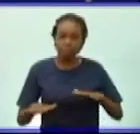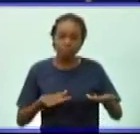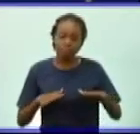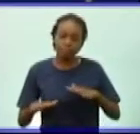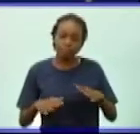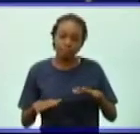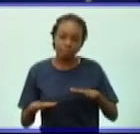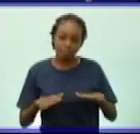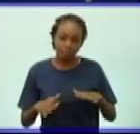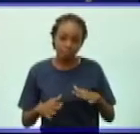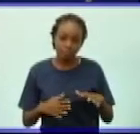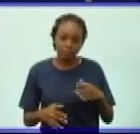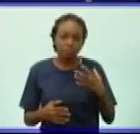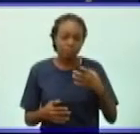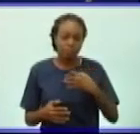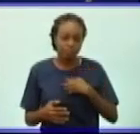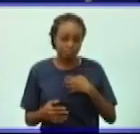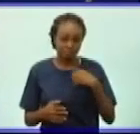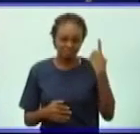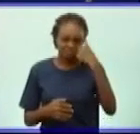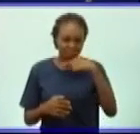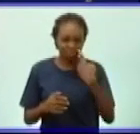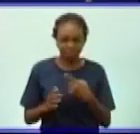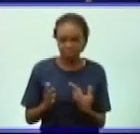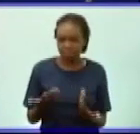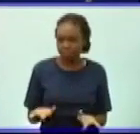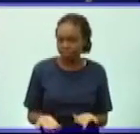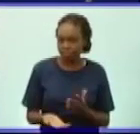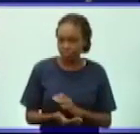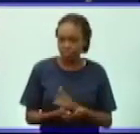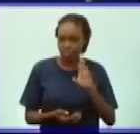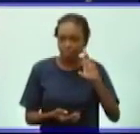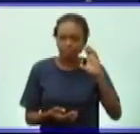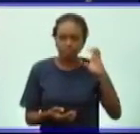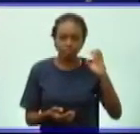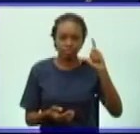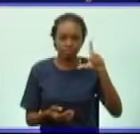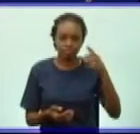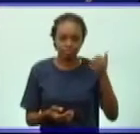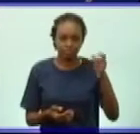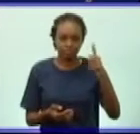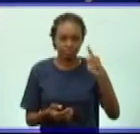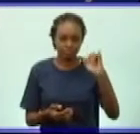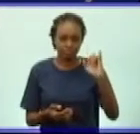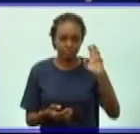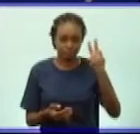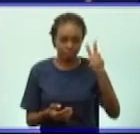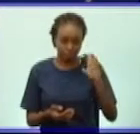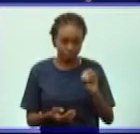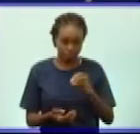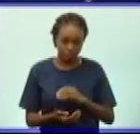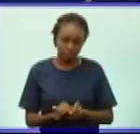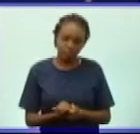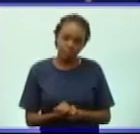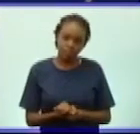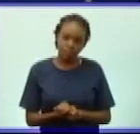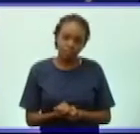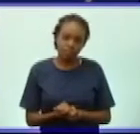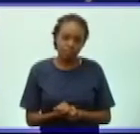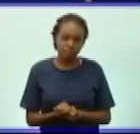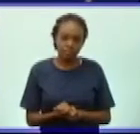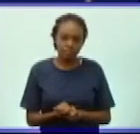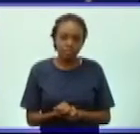carácter relativo, es decir, tanto el movimiento como el reposo tienen un carácter relativo. Dependen